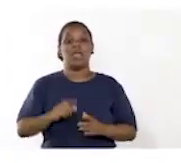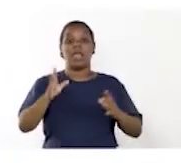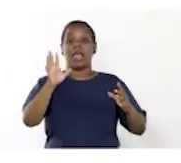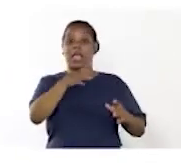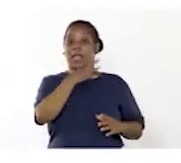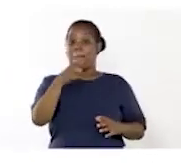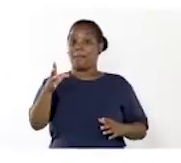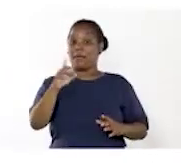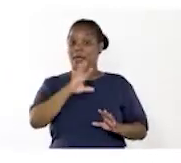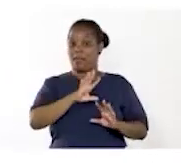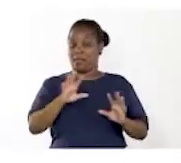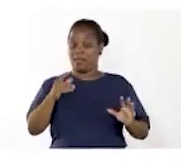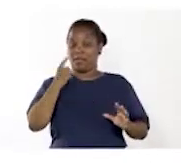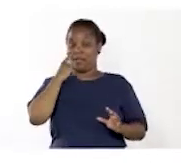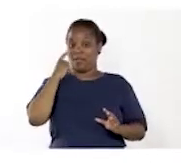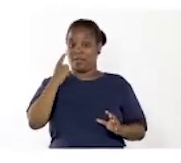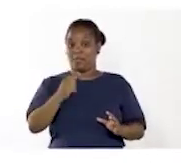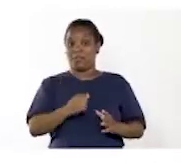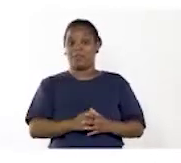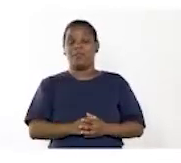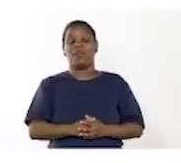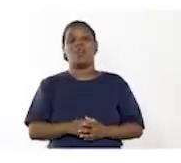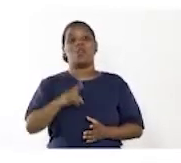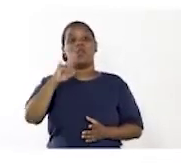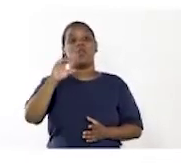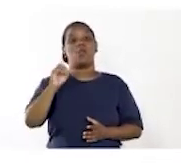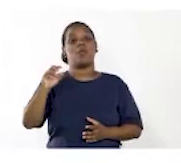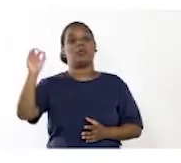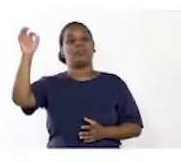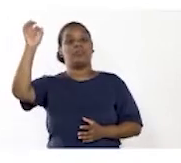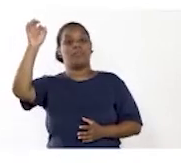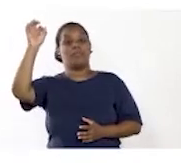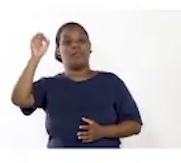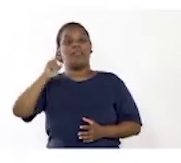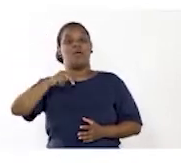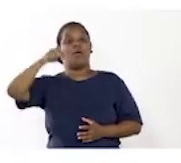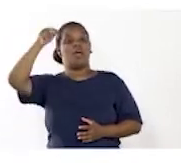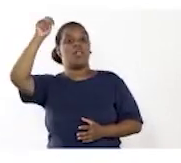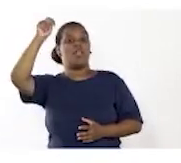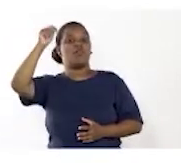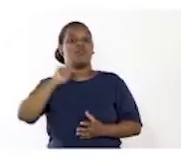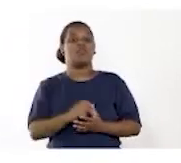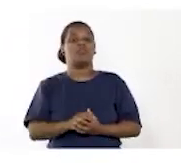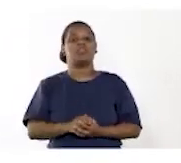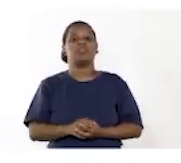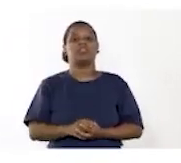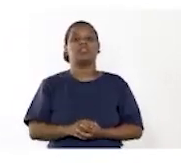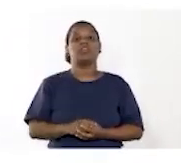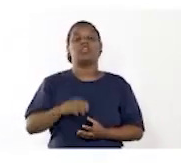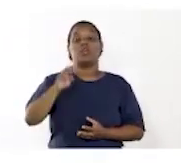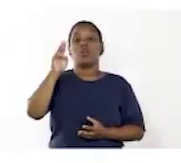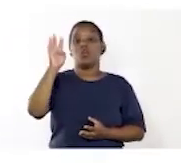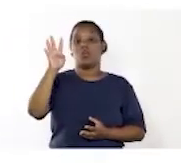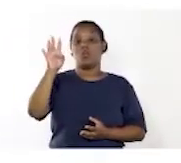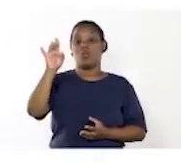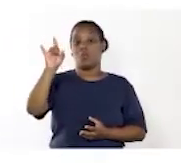mapa ya ven allá en los 90 grados al norte, en los 90 grados al